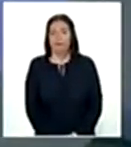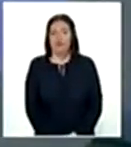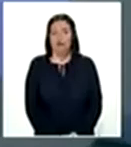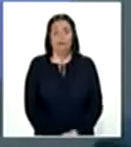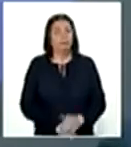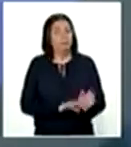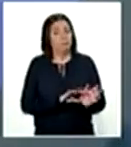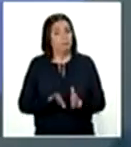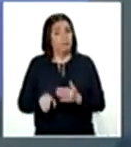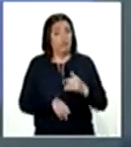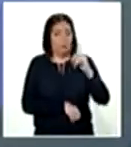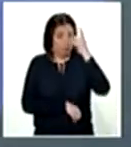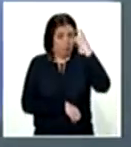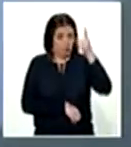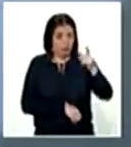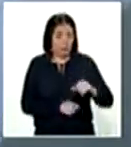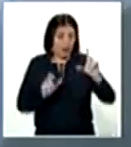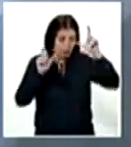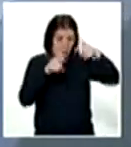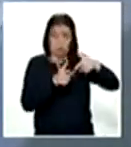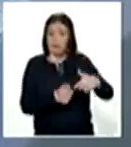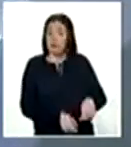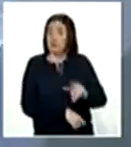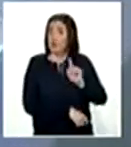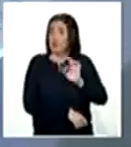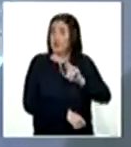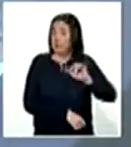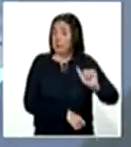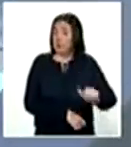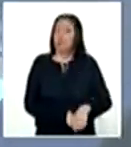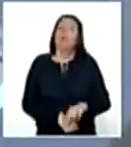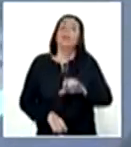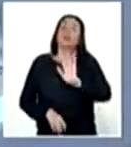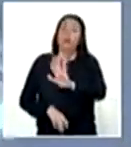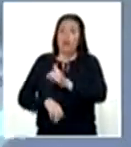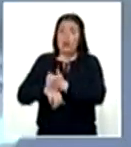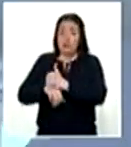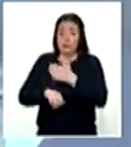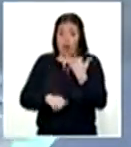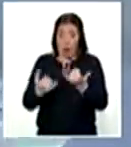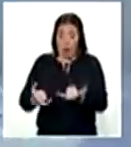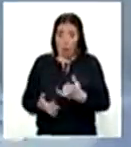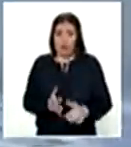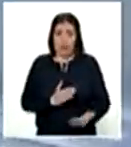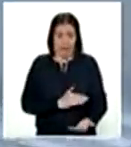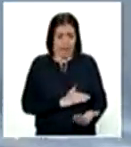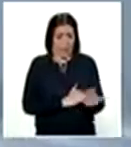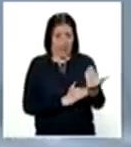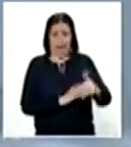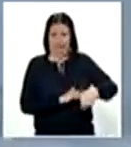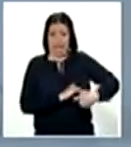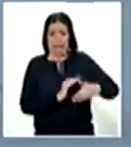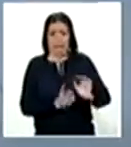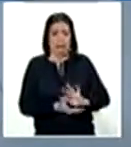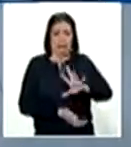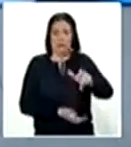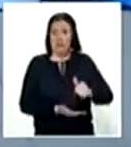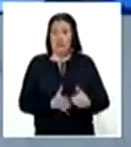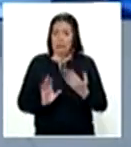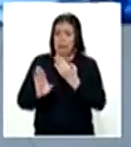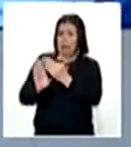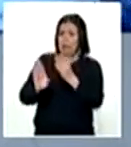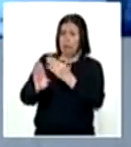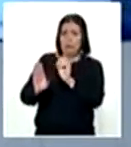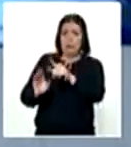Bien, y vamos al plano político. La congresista Karina Beteta y su asesora fueron asaltadas esta madrugada. El brutal ataque se produjo en la puerta de la casa de la